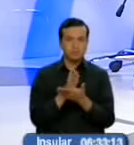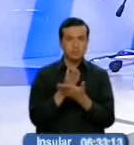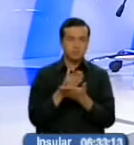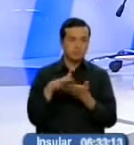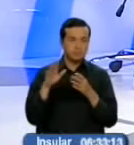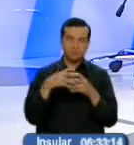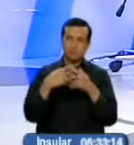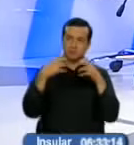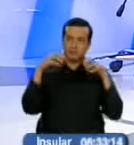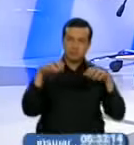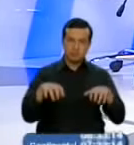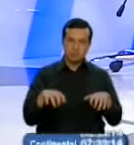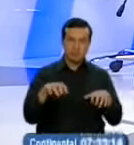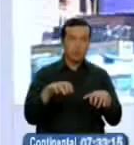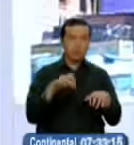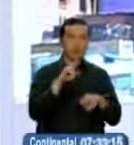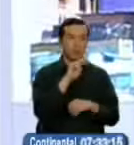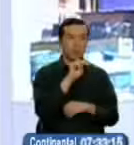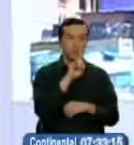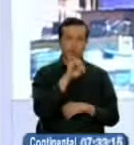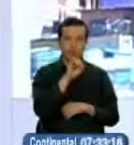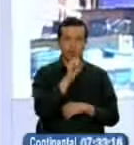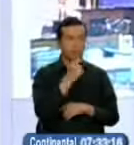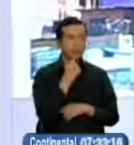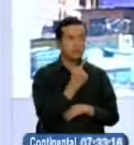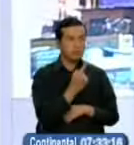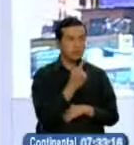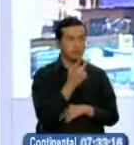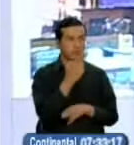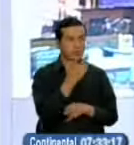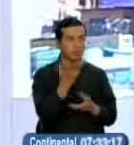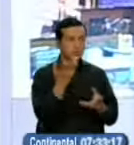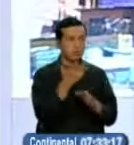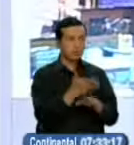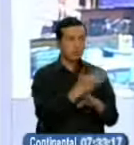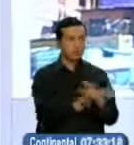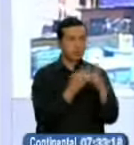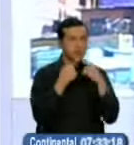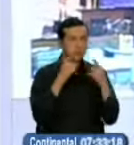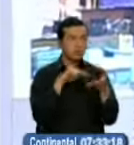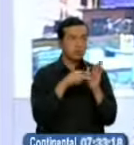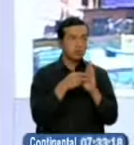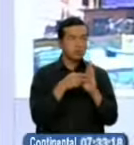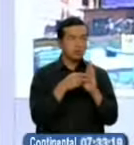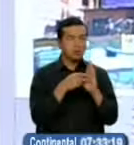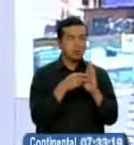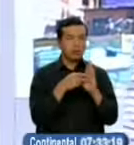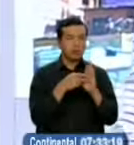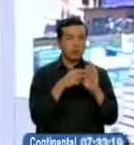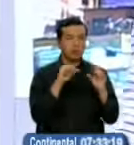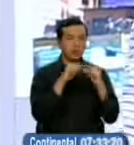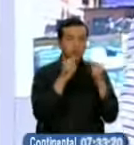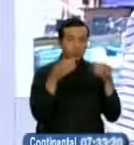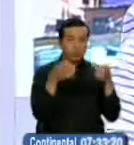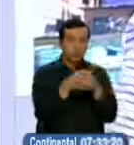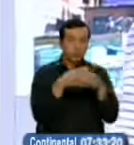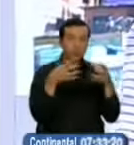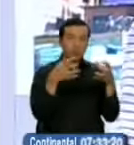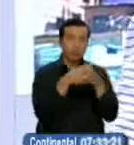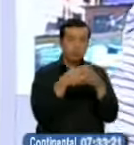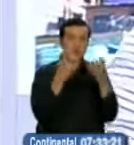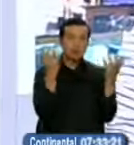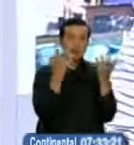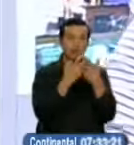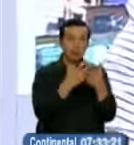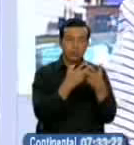hemos separado. La unidad, que es un poco lo que dijo Juan Carlos hace un momento, no es el Frente de Reconstrucción Nacional, es la convergencia, la